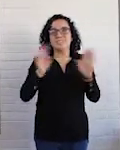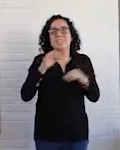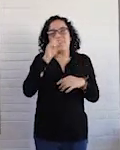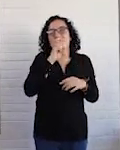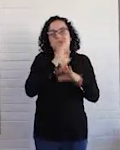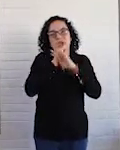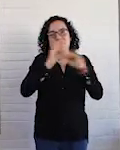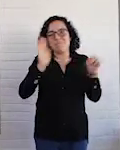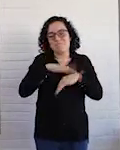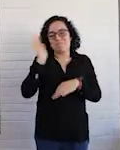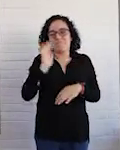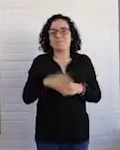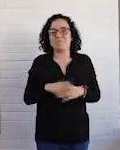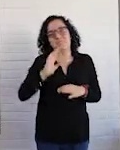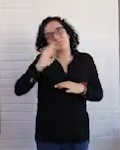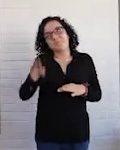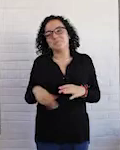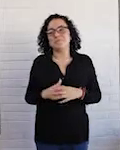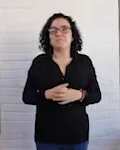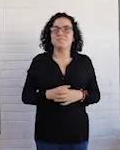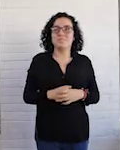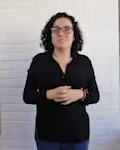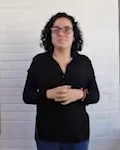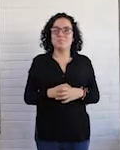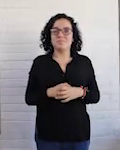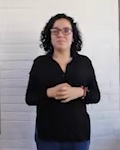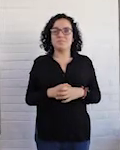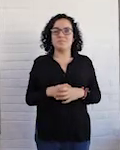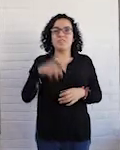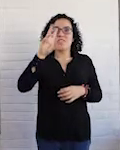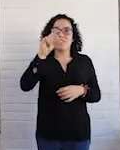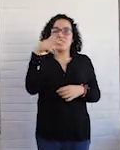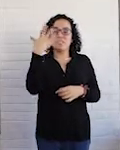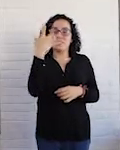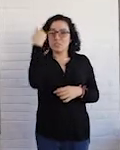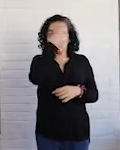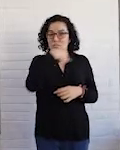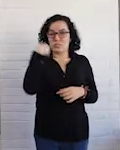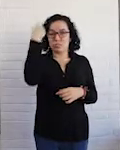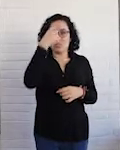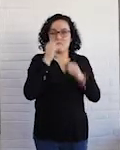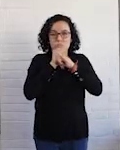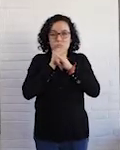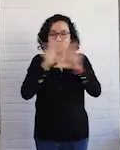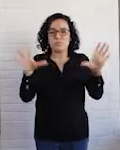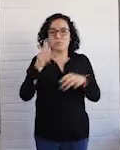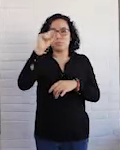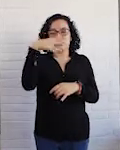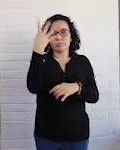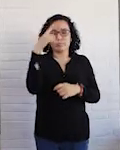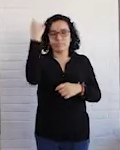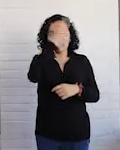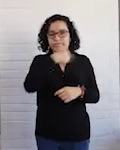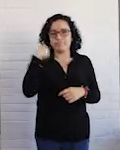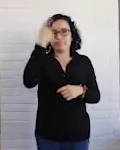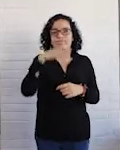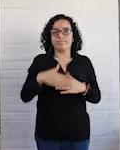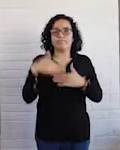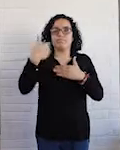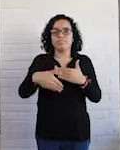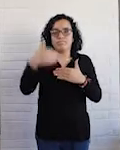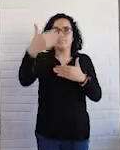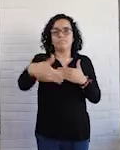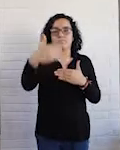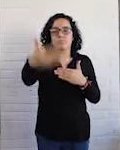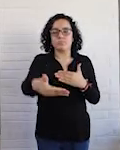están. Consumiendo 35 horas de información cada 24 horas. Muchos críticos dicen